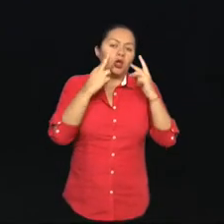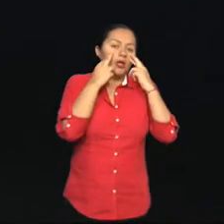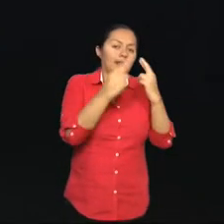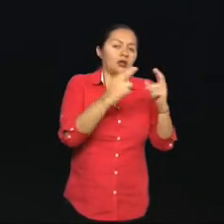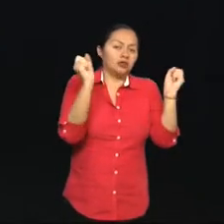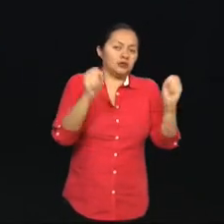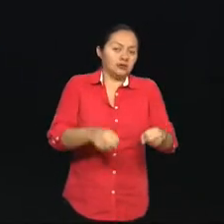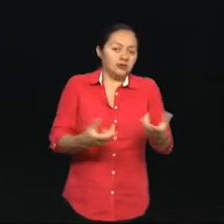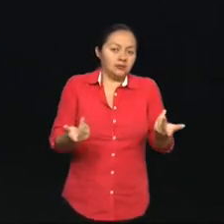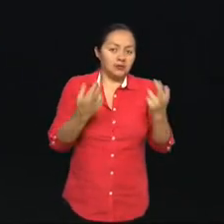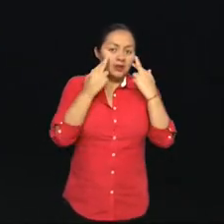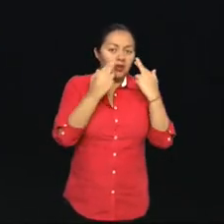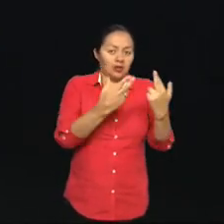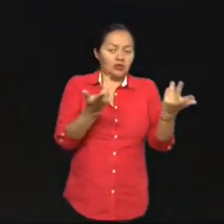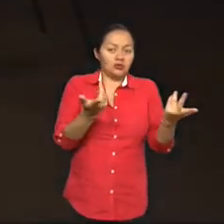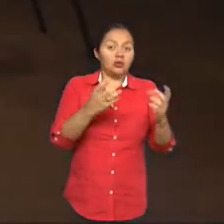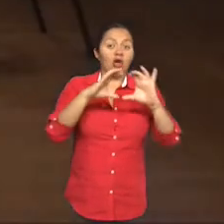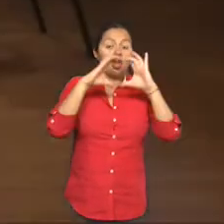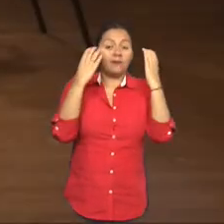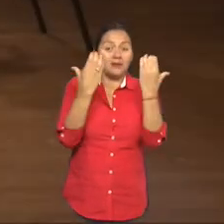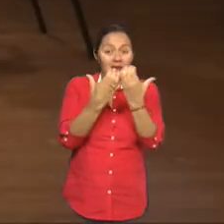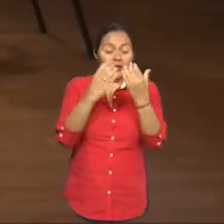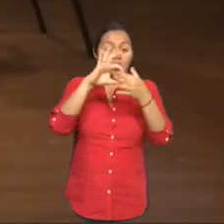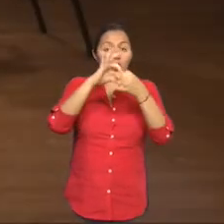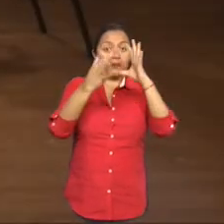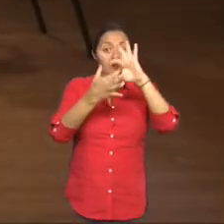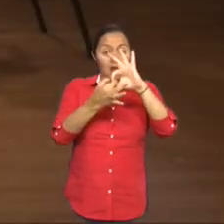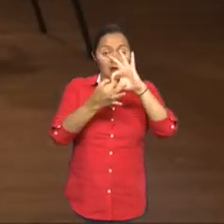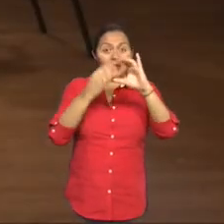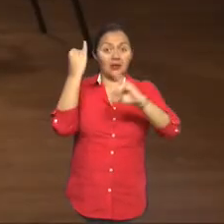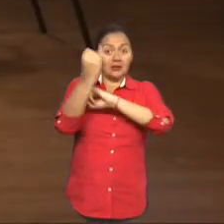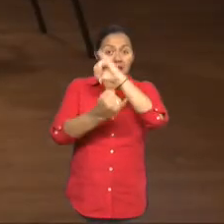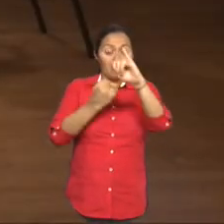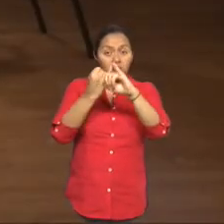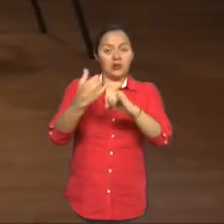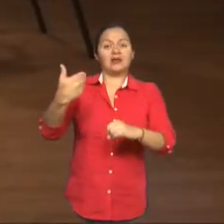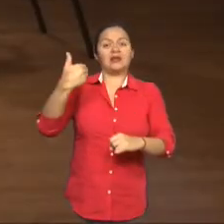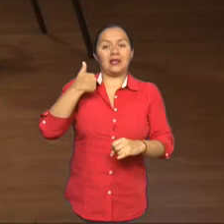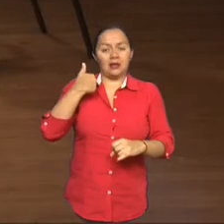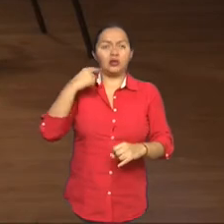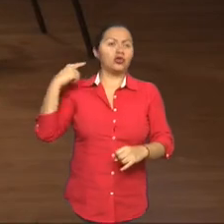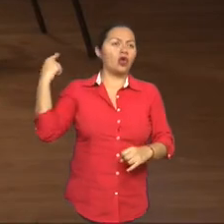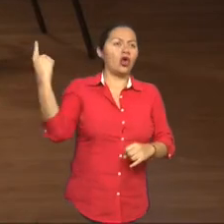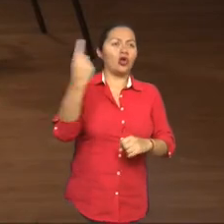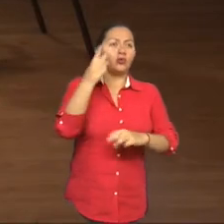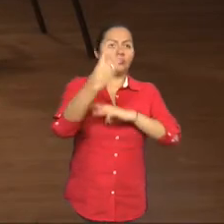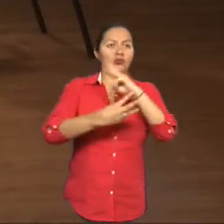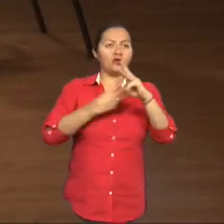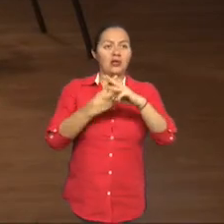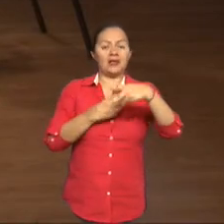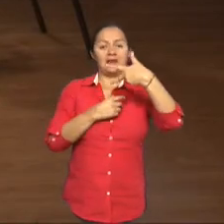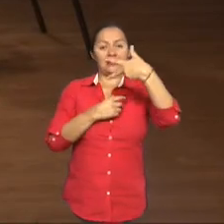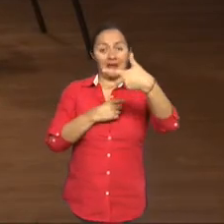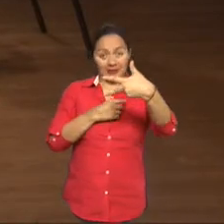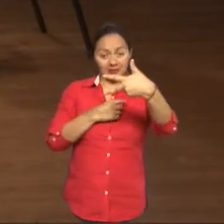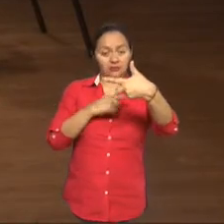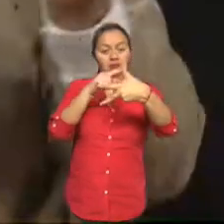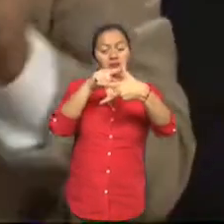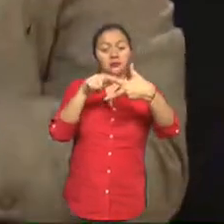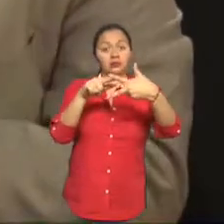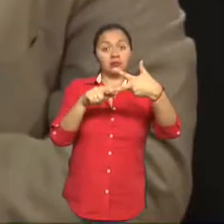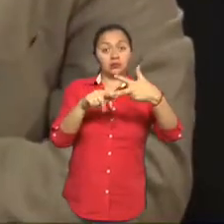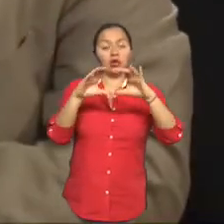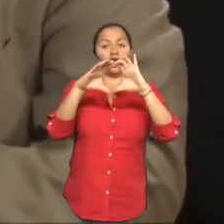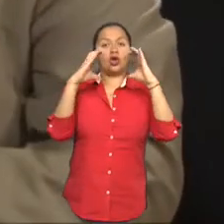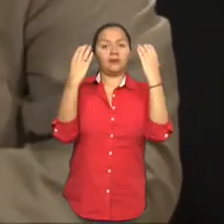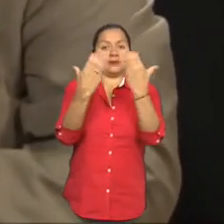élite. El Comité Olímpico Internacional reconoce que existen a nivel mundial tres organismos. Aquí tenemos el Comité Olímpico y